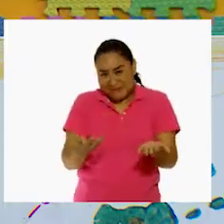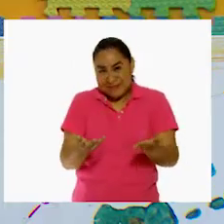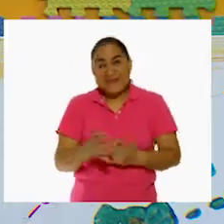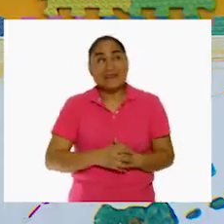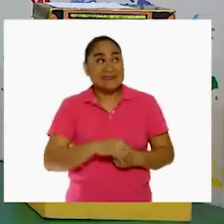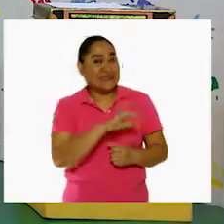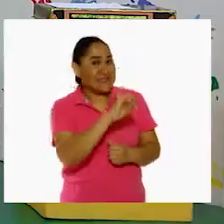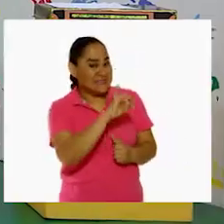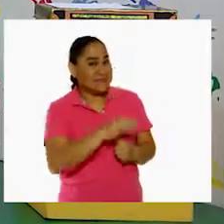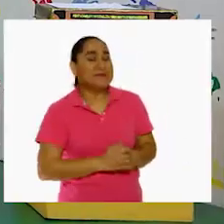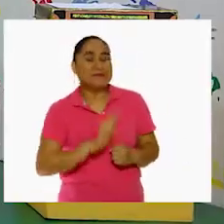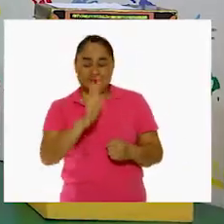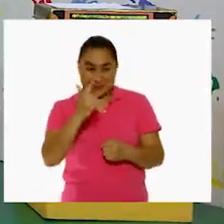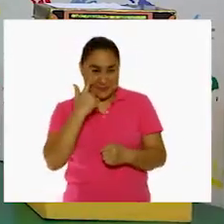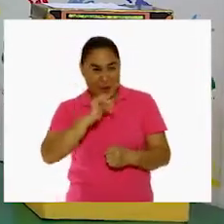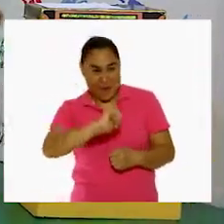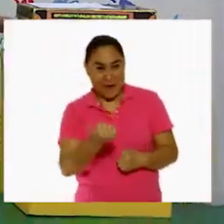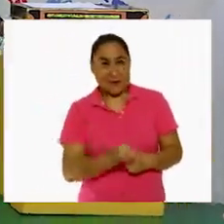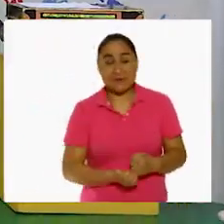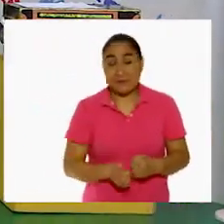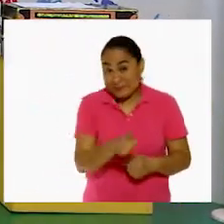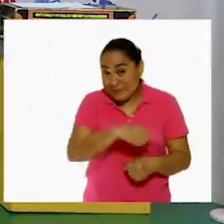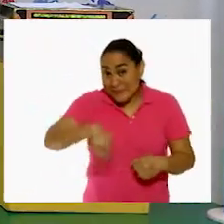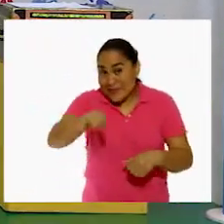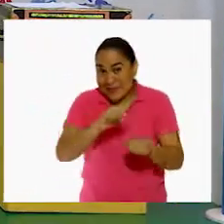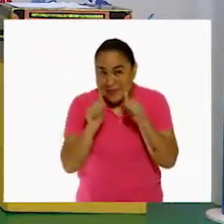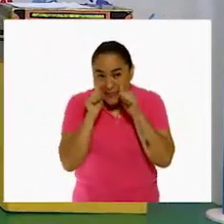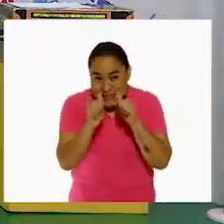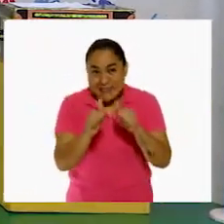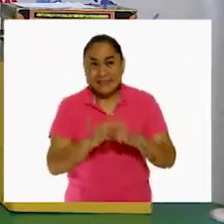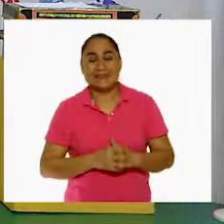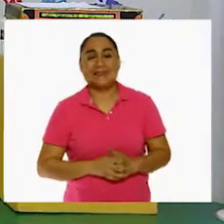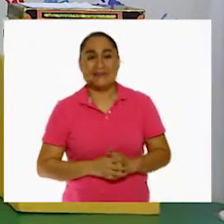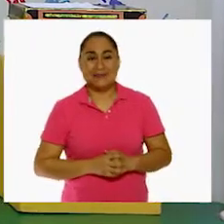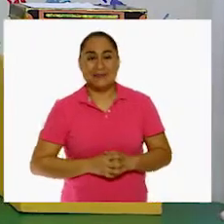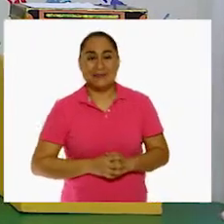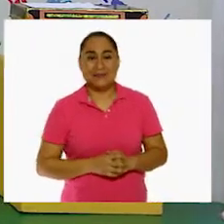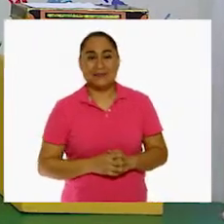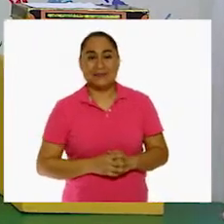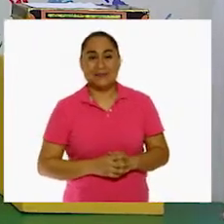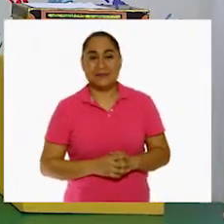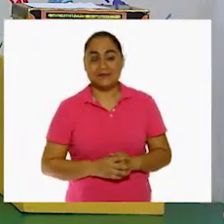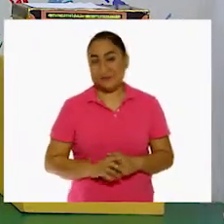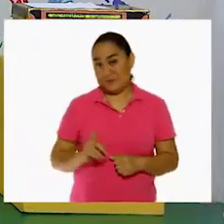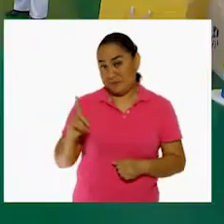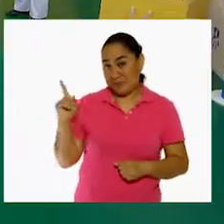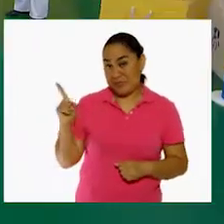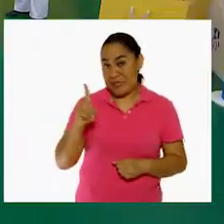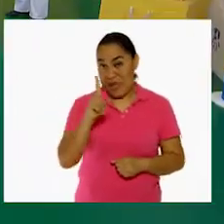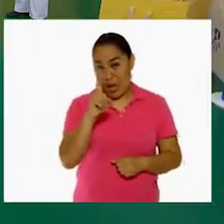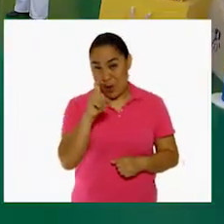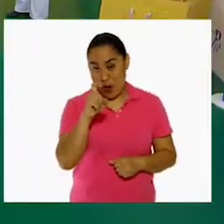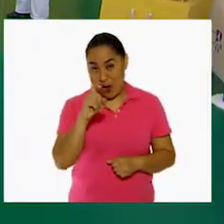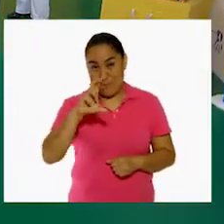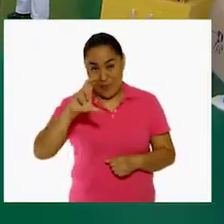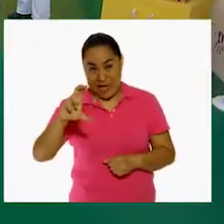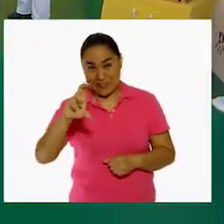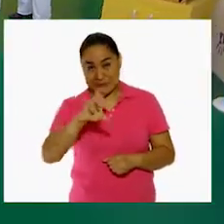bueno, por último. Sí. Pongan atención. Ajá. Un vaso con agua. Un vaso, sí. Y entonces